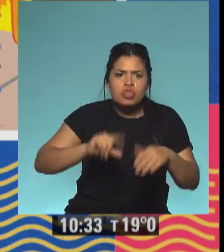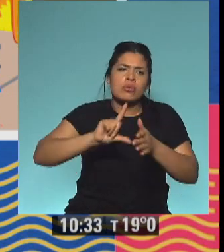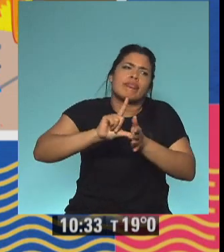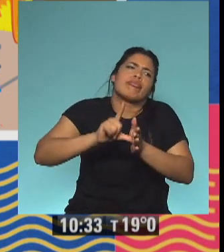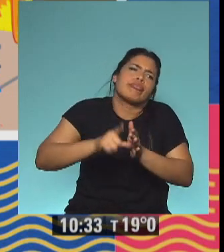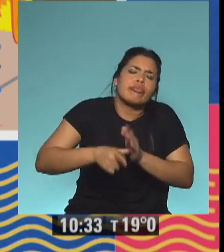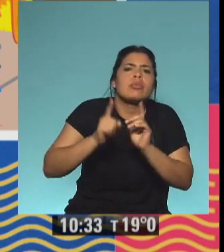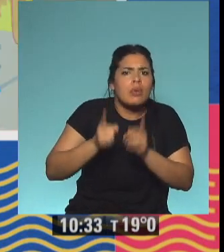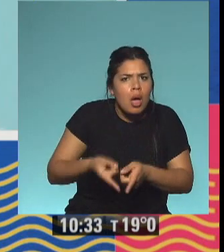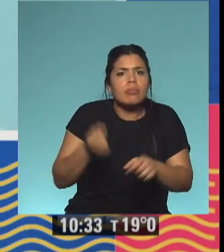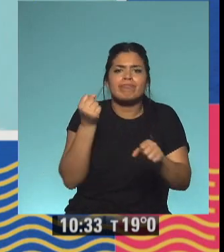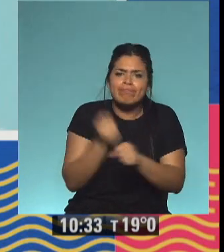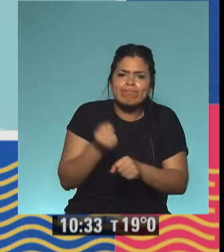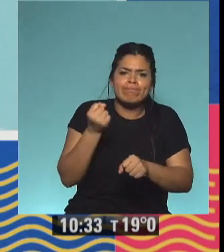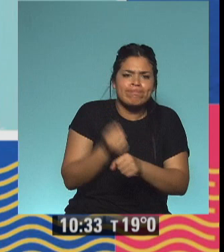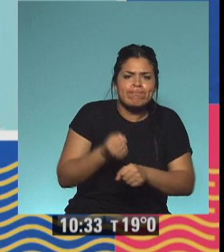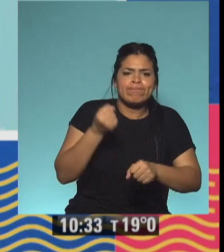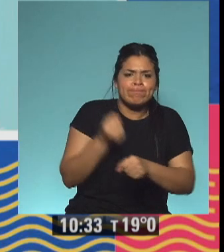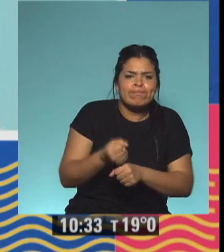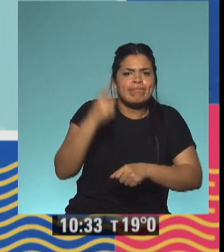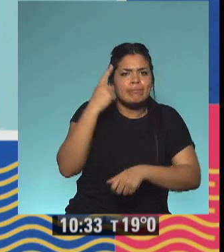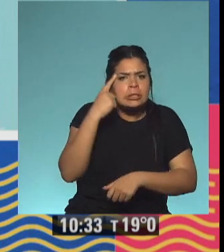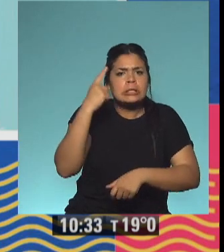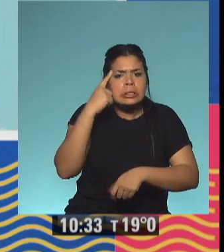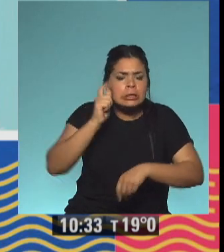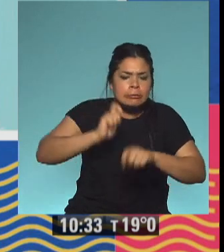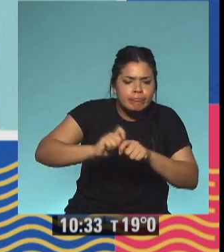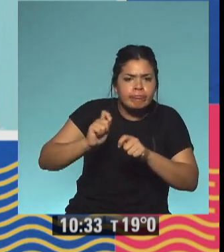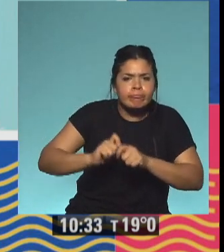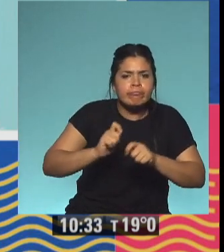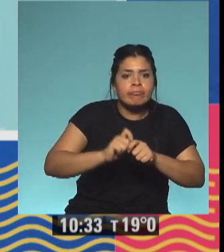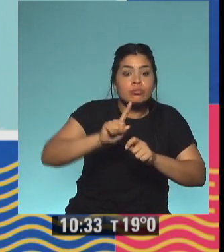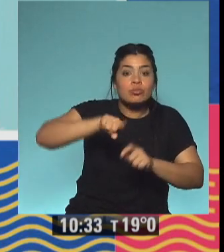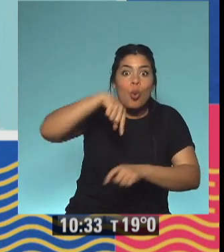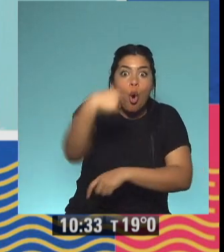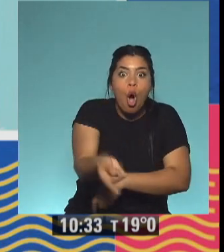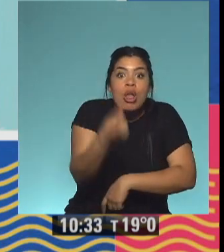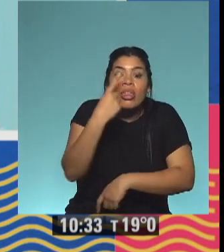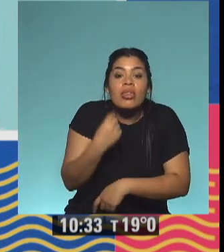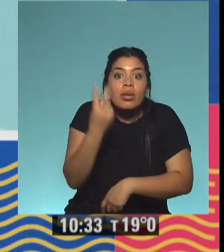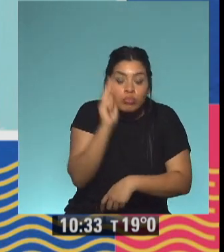trabajando. Y a la mañana siguiente, miren lo que habían inventado.